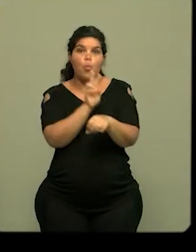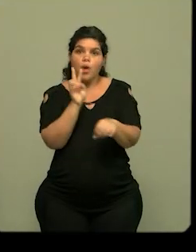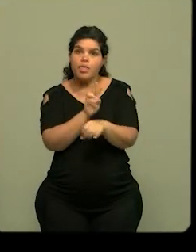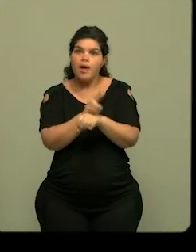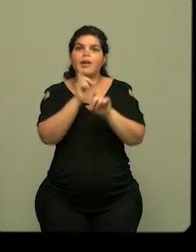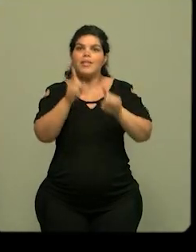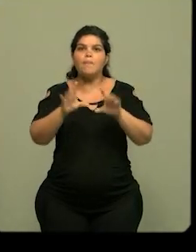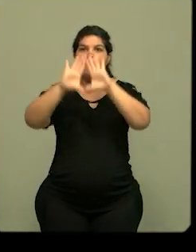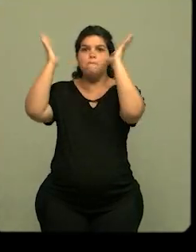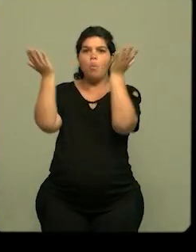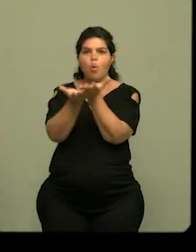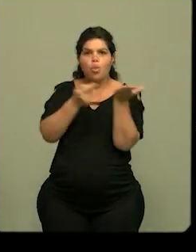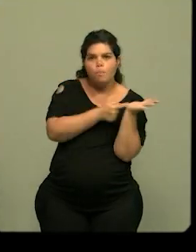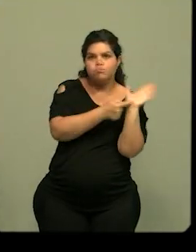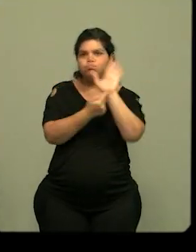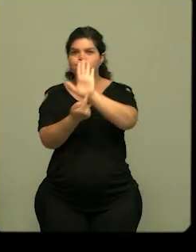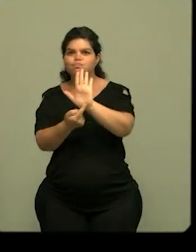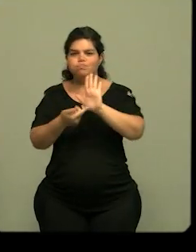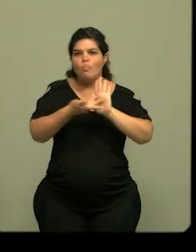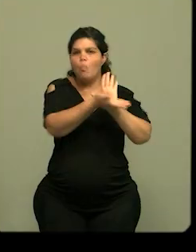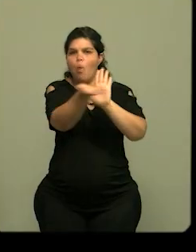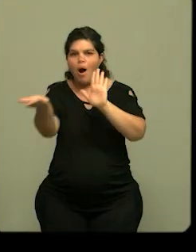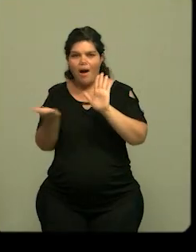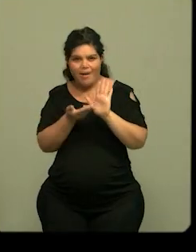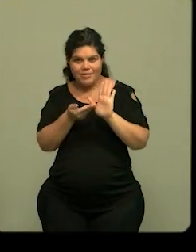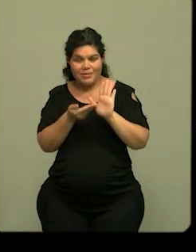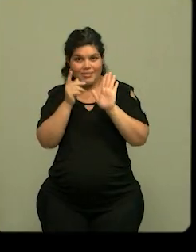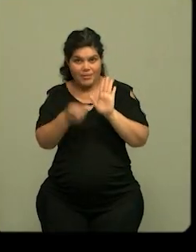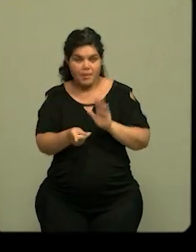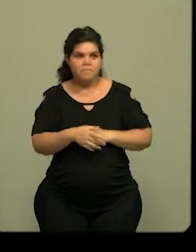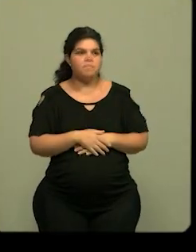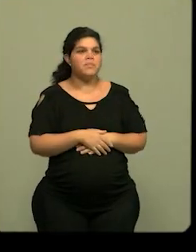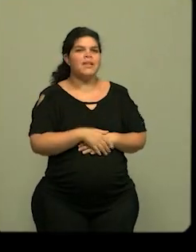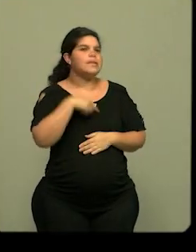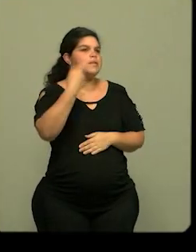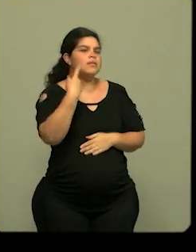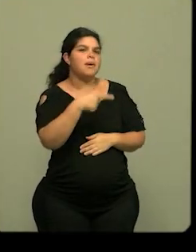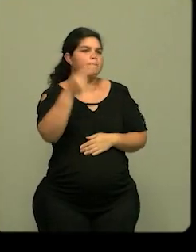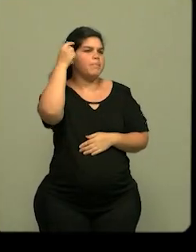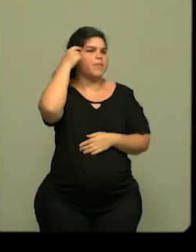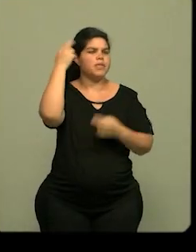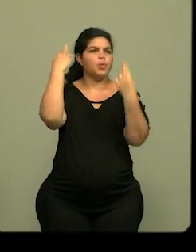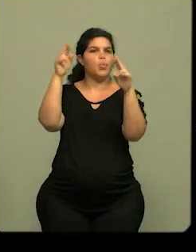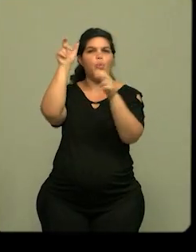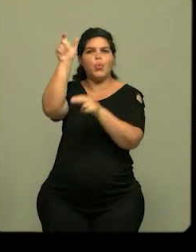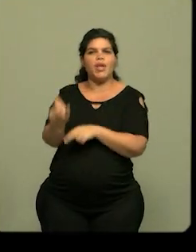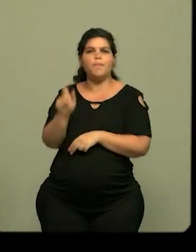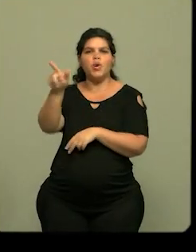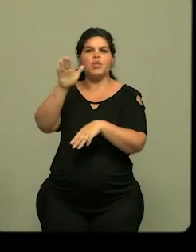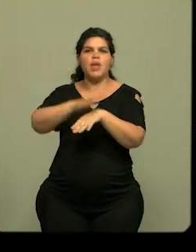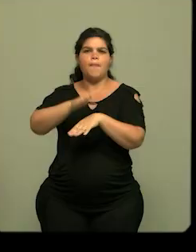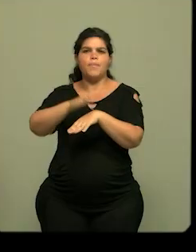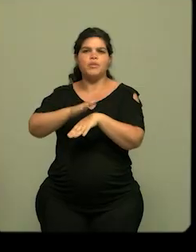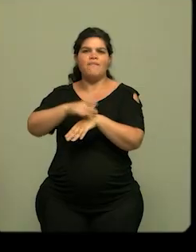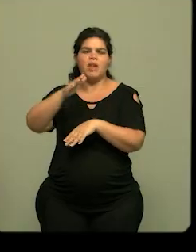siempre, exactamente, siempre se dice que la culpa es del turista que daña un lugar o que desdibuja la cultura de un lugar. Yo siempre